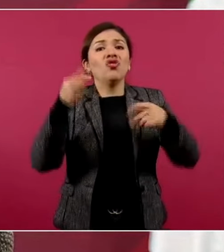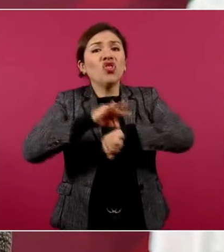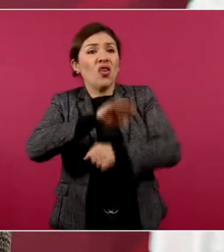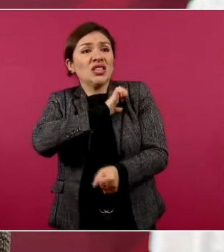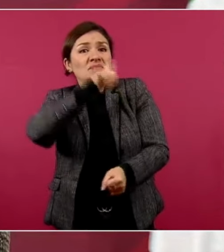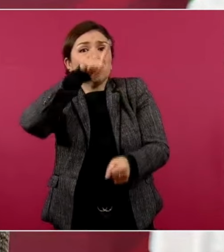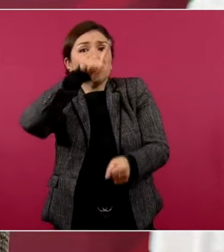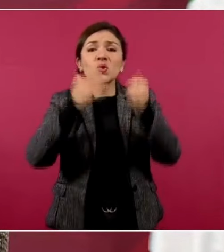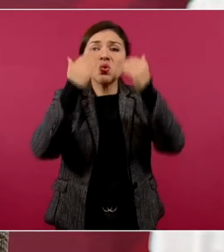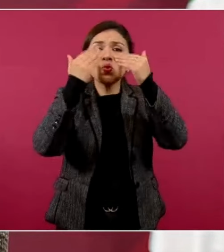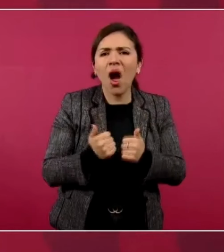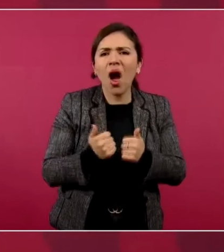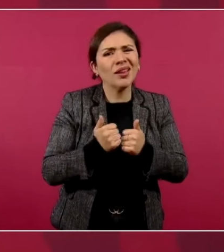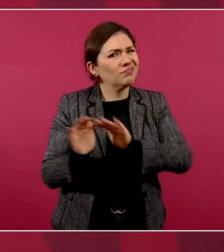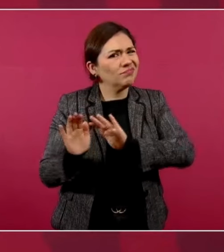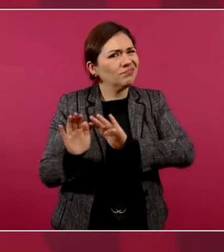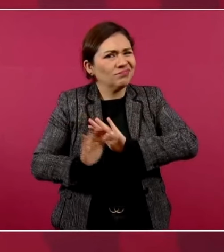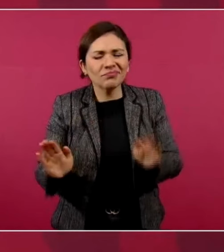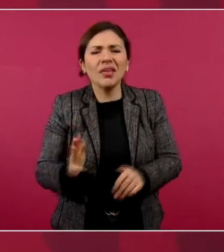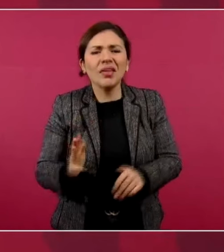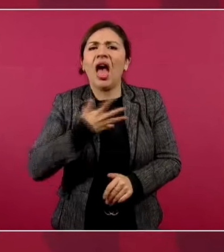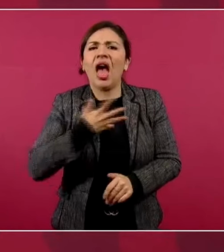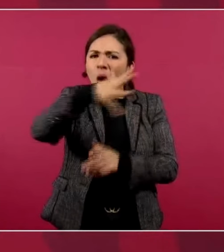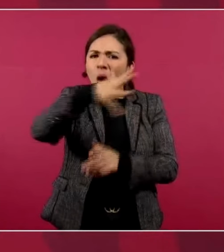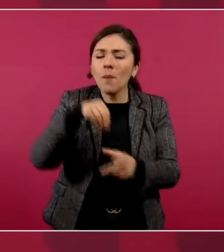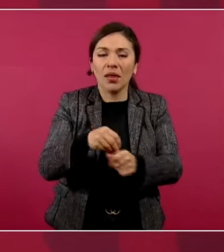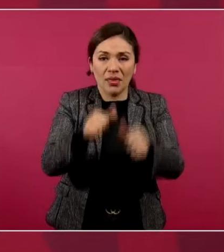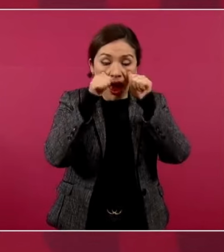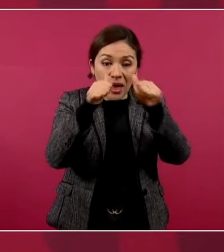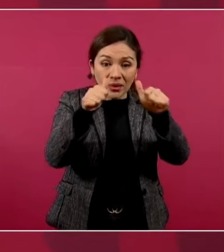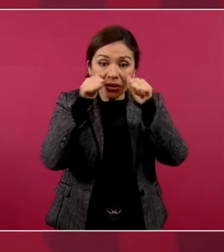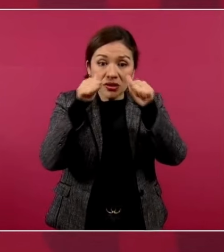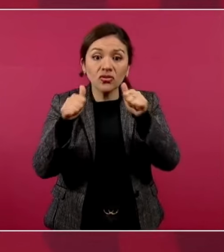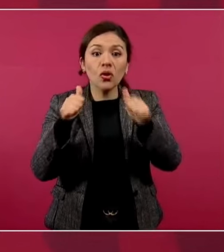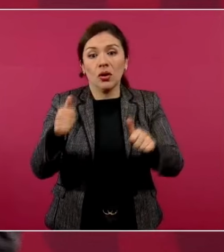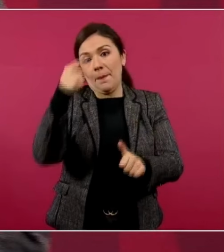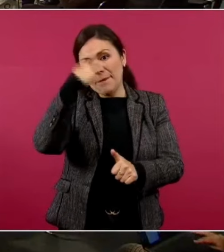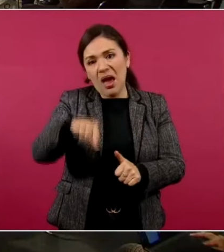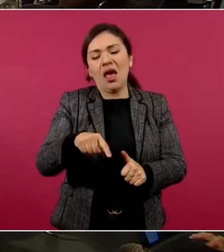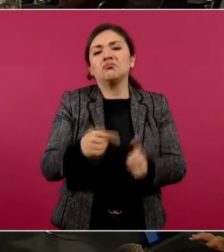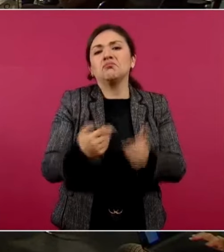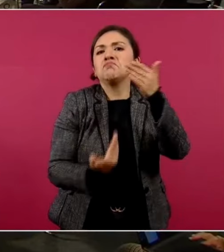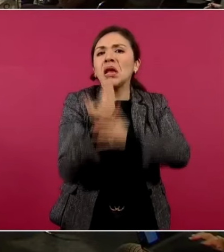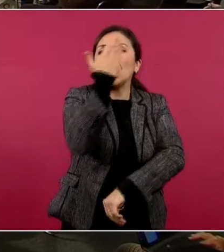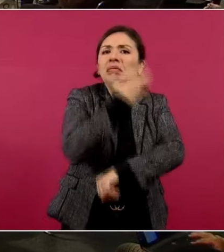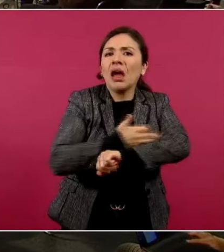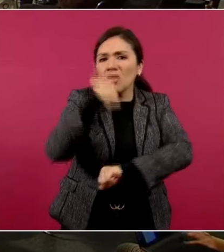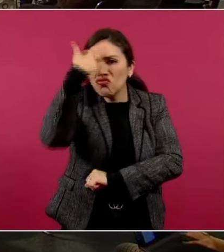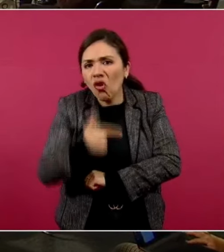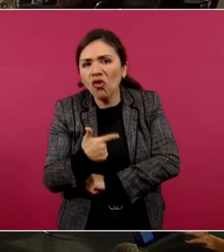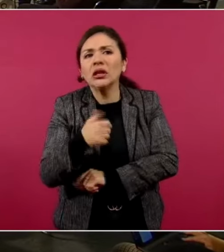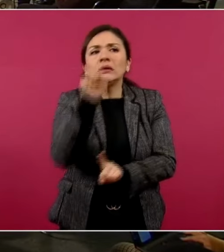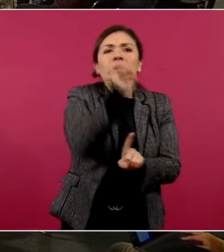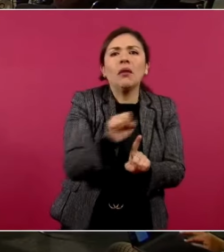especialistas, que haya atención en todos los turnos, los fines de